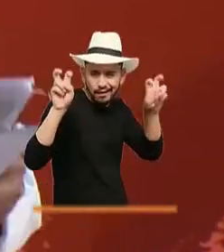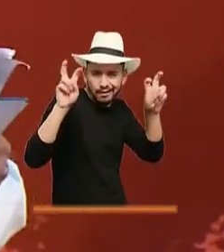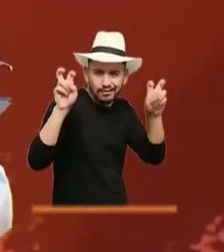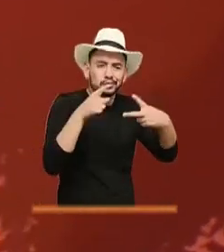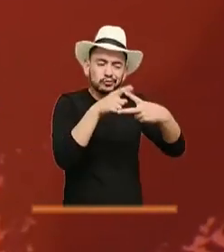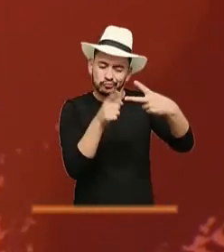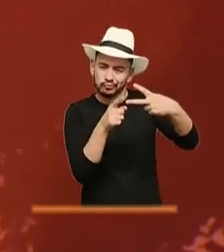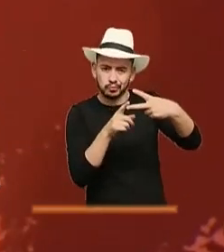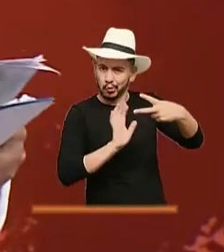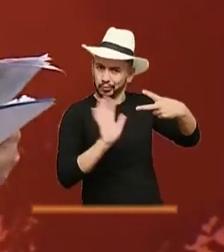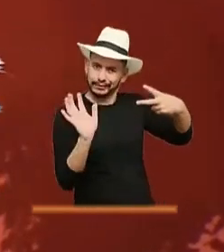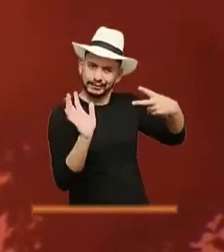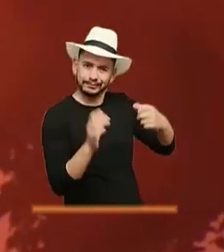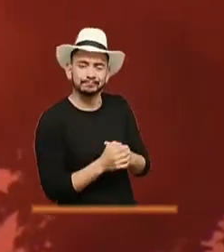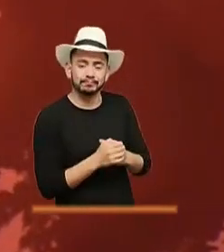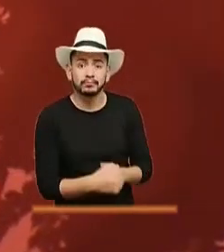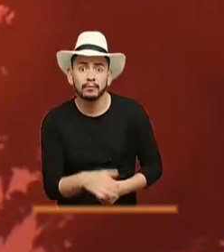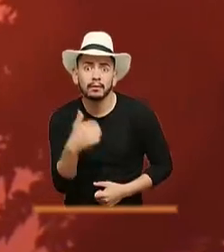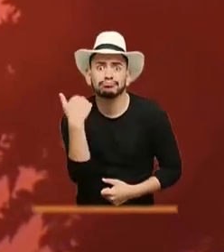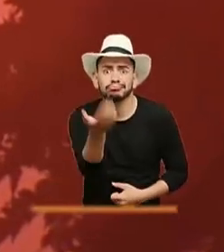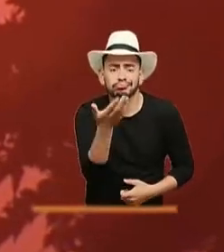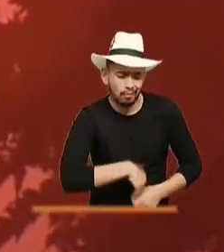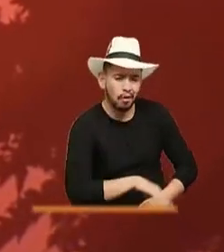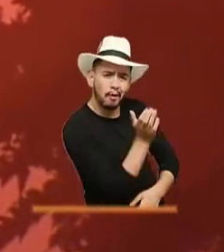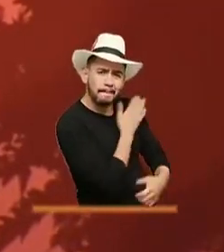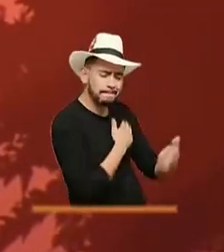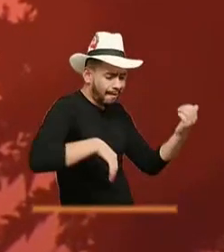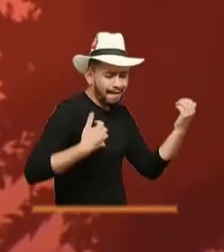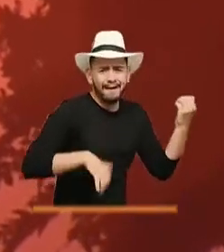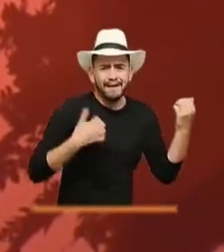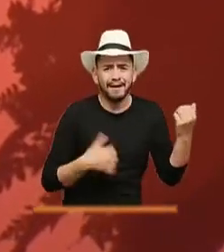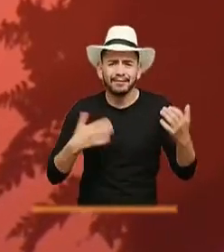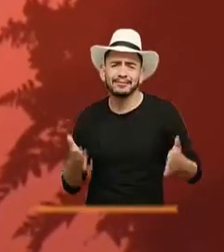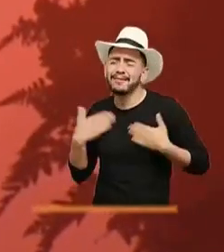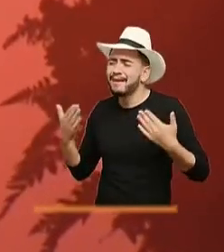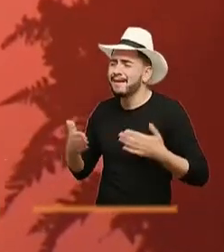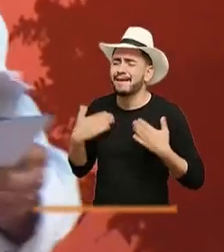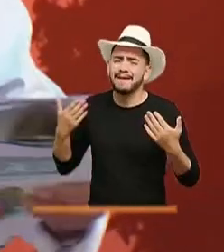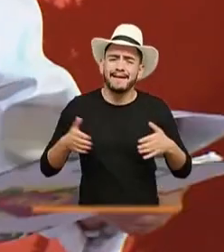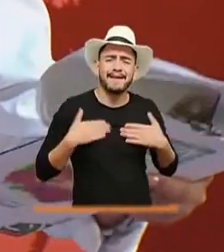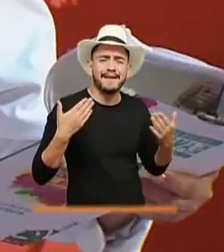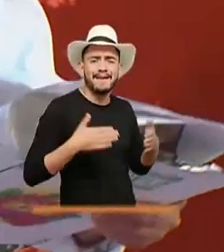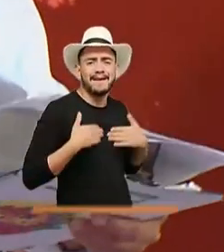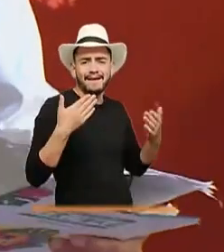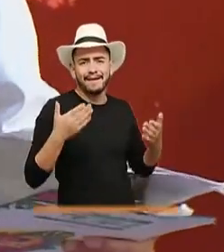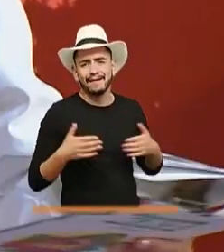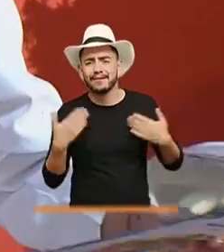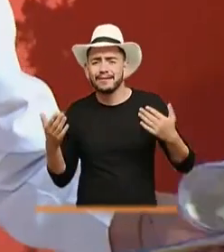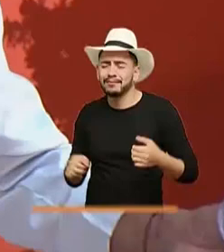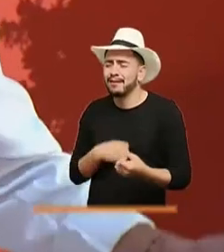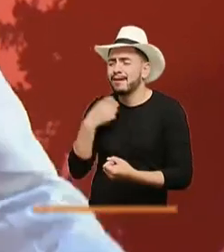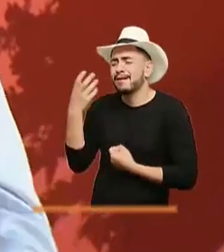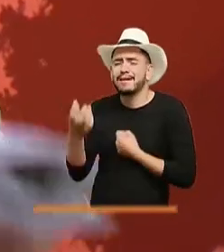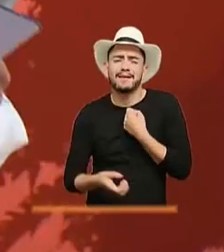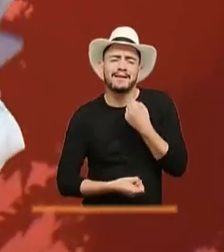Cantaba alegre un arriero con su tiple montañero la más linda poesía. Y en esos versos